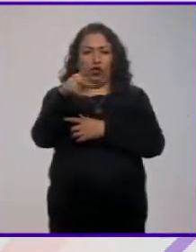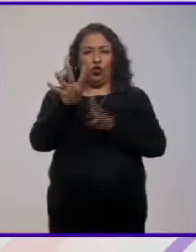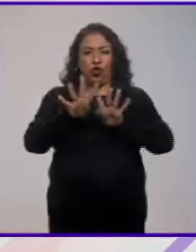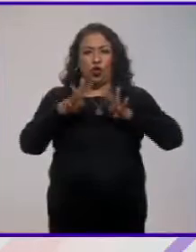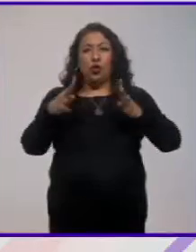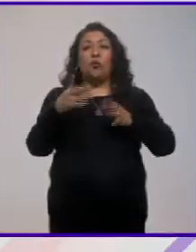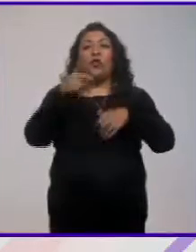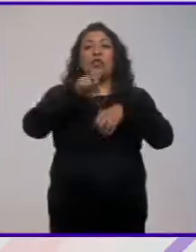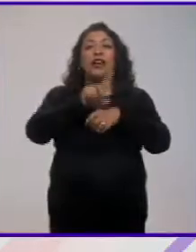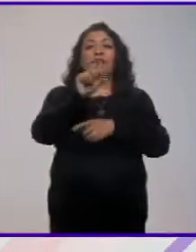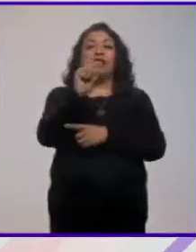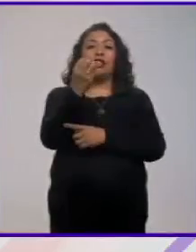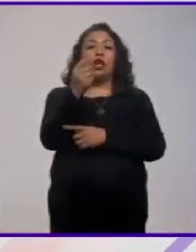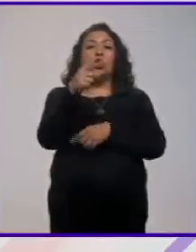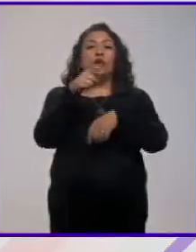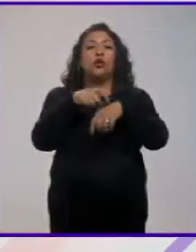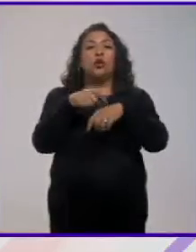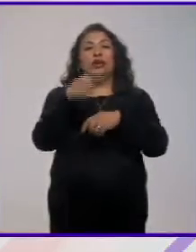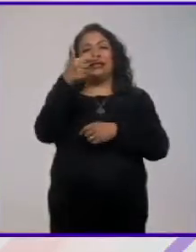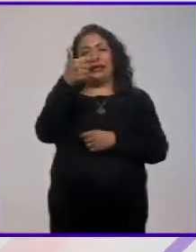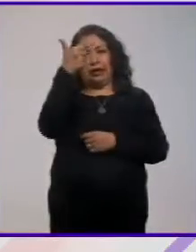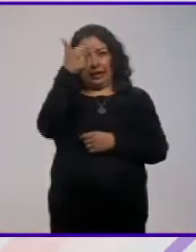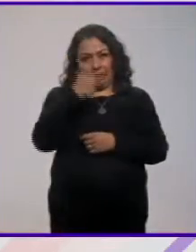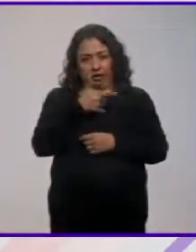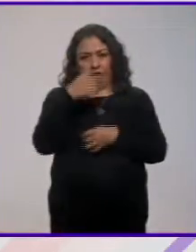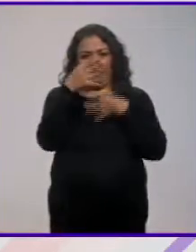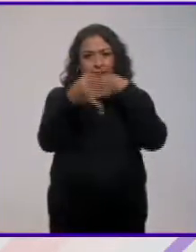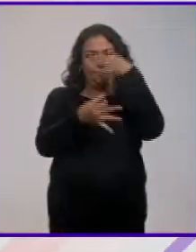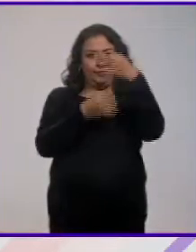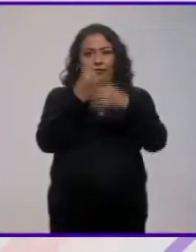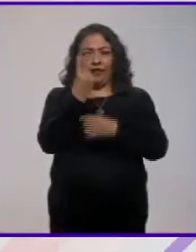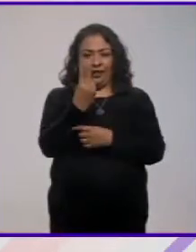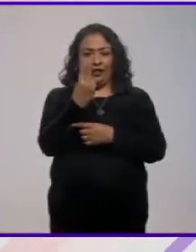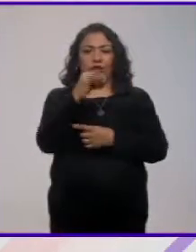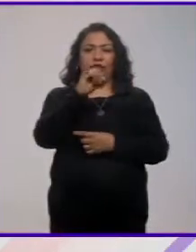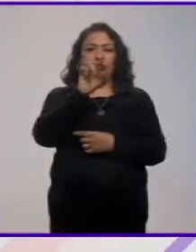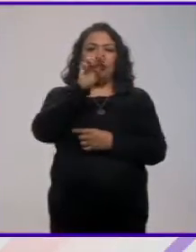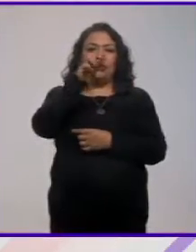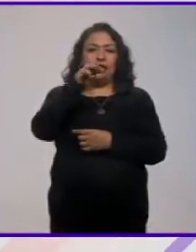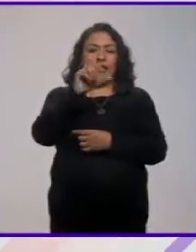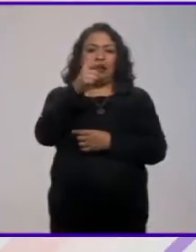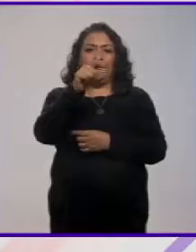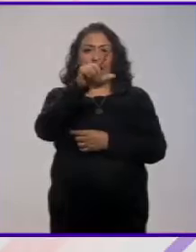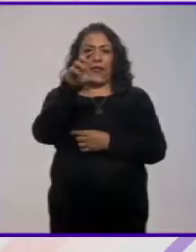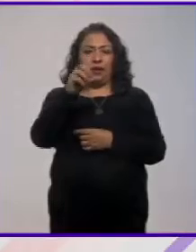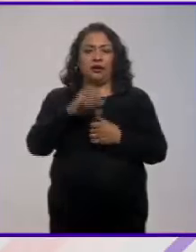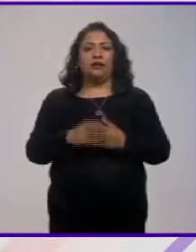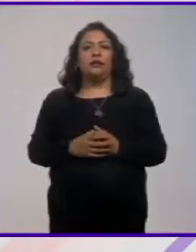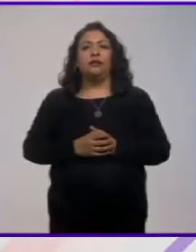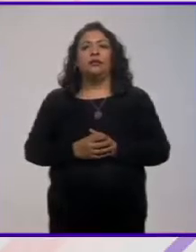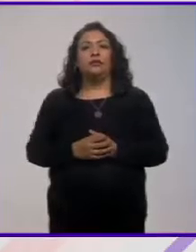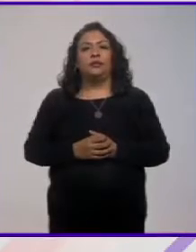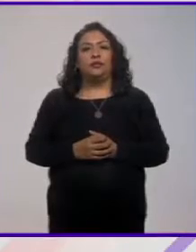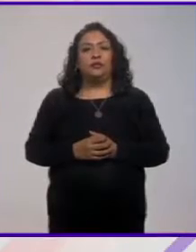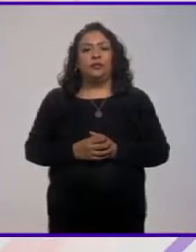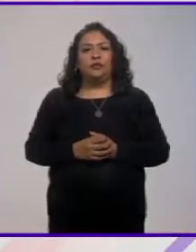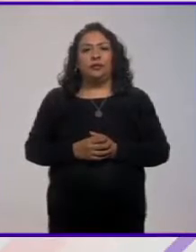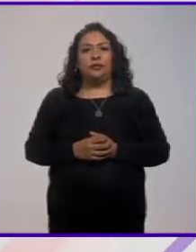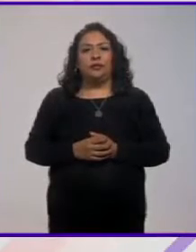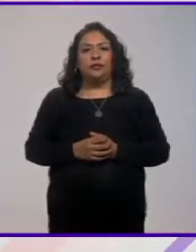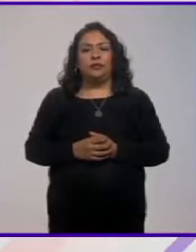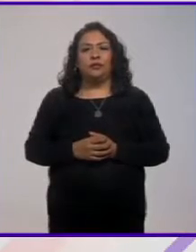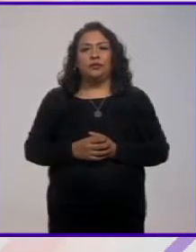de octubre a las 19 horas. Noticias 22, Irma Gallo.